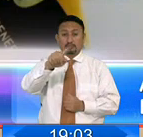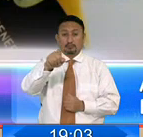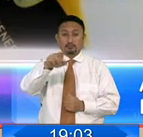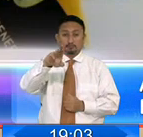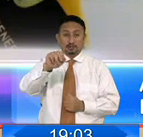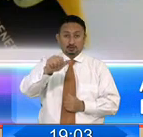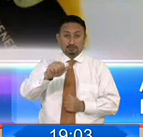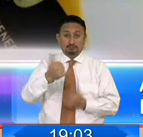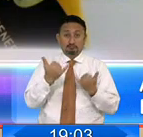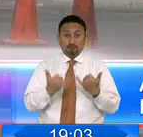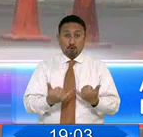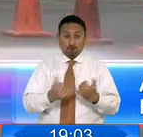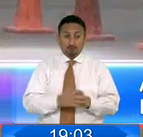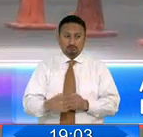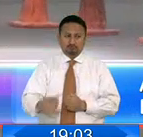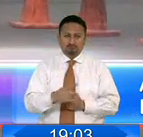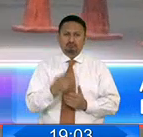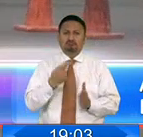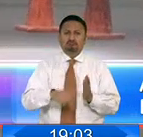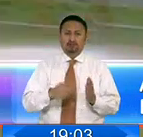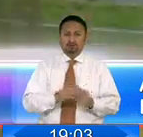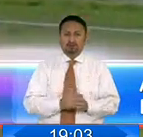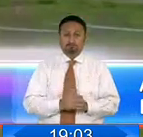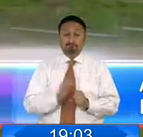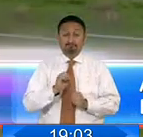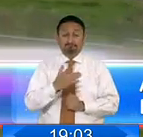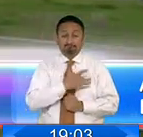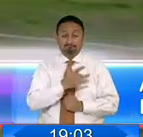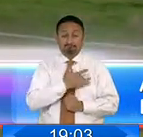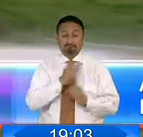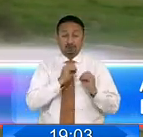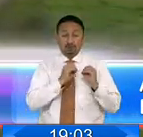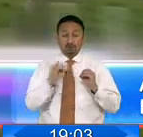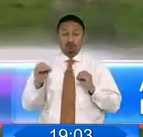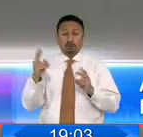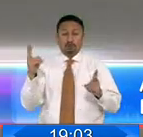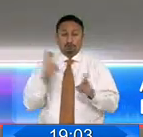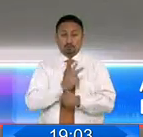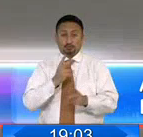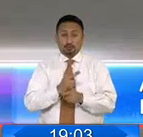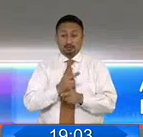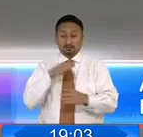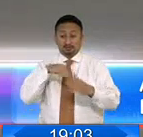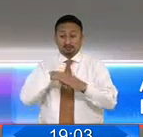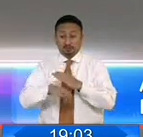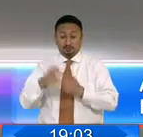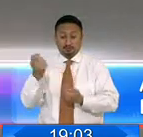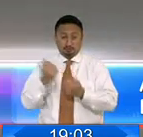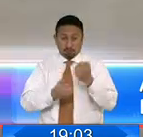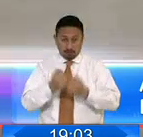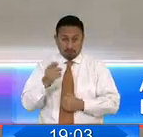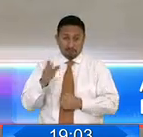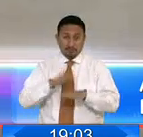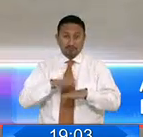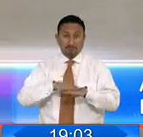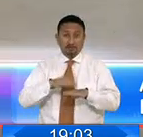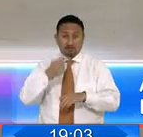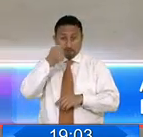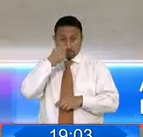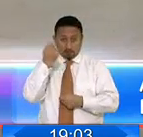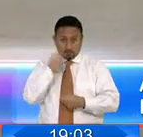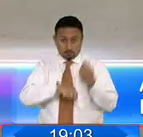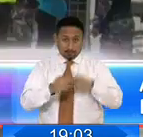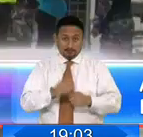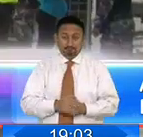que lo que se está viviendo es sólo un síntoma del crimen organizado que se disputa por el control del narcotráfico